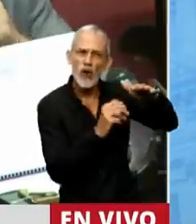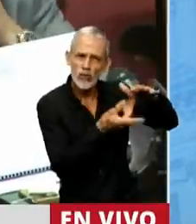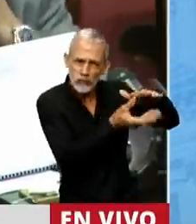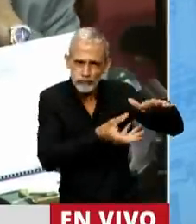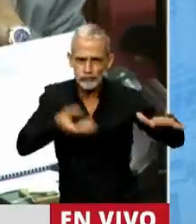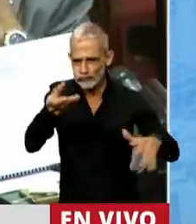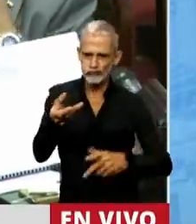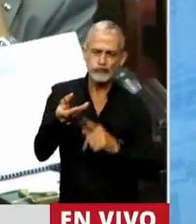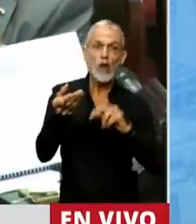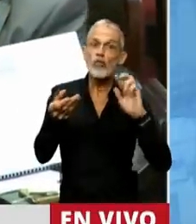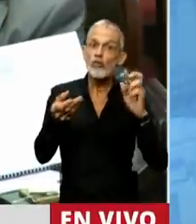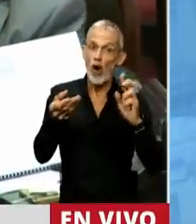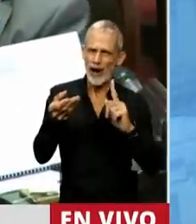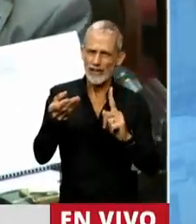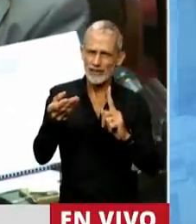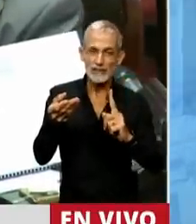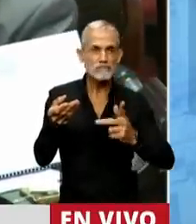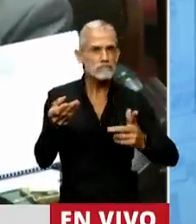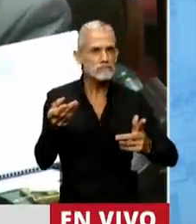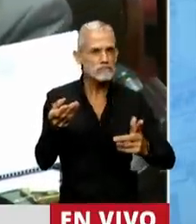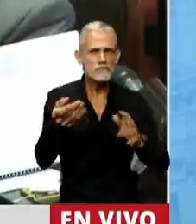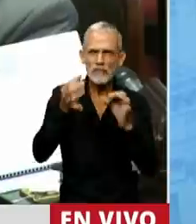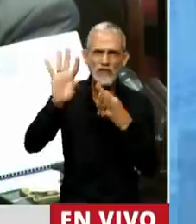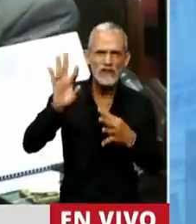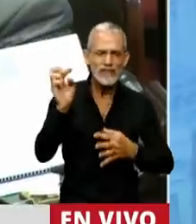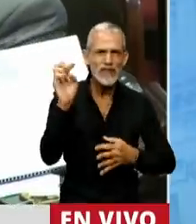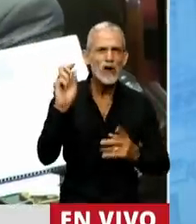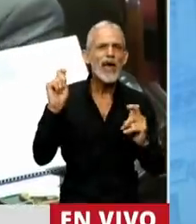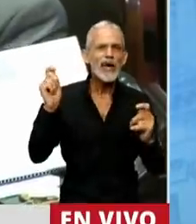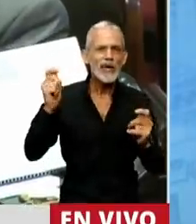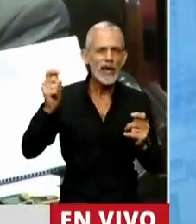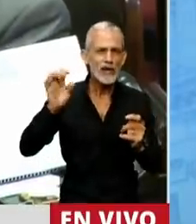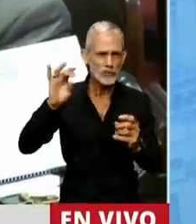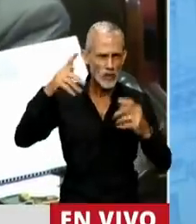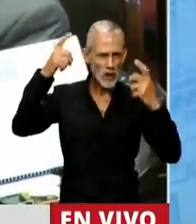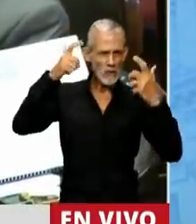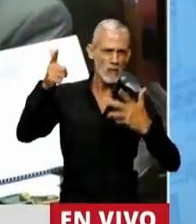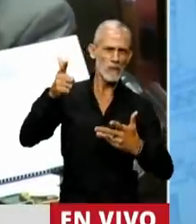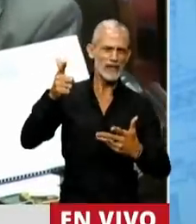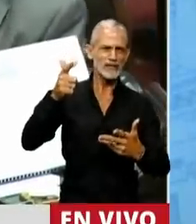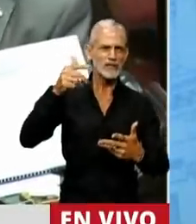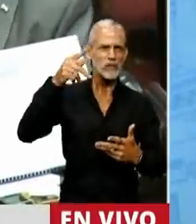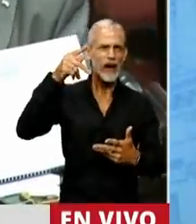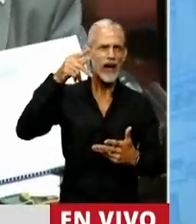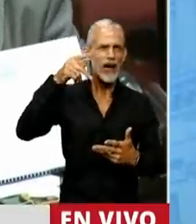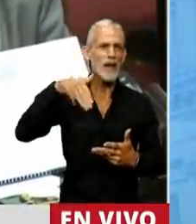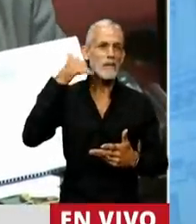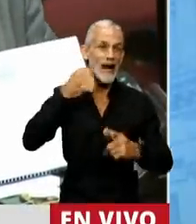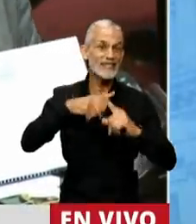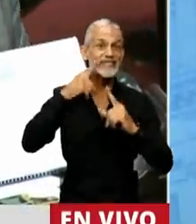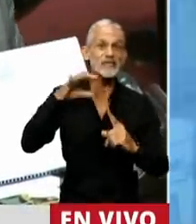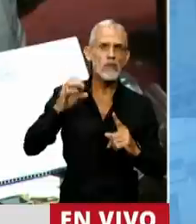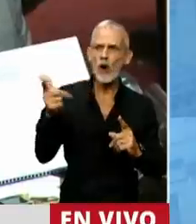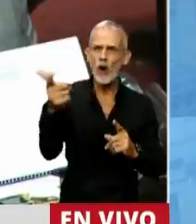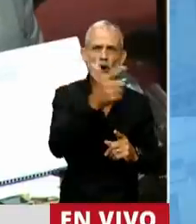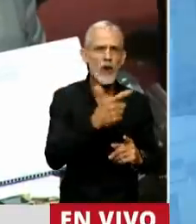Sustentabilidad en dólares? Nadie vende dólares. El príncipe Massimino Dolce Farniente, que no lo veo por